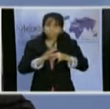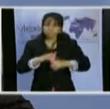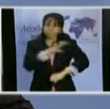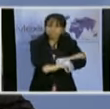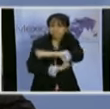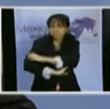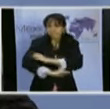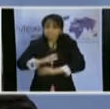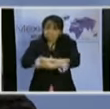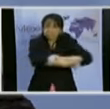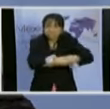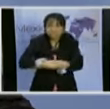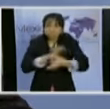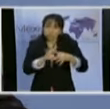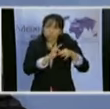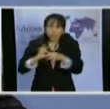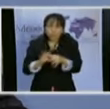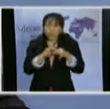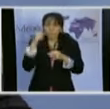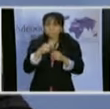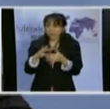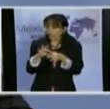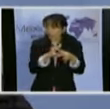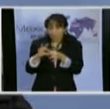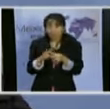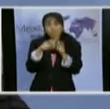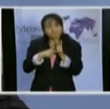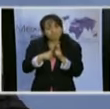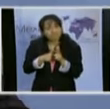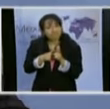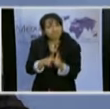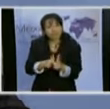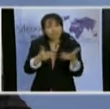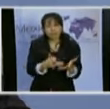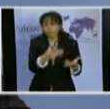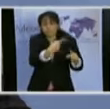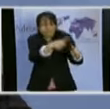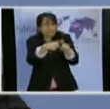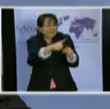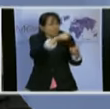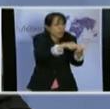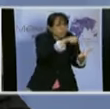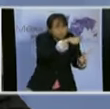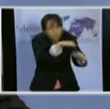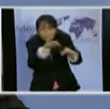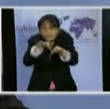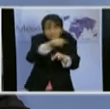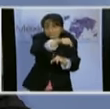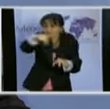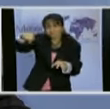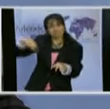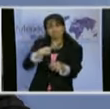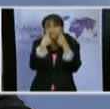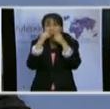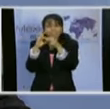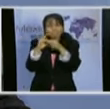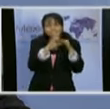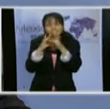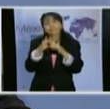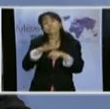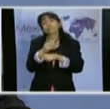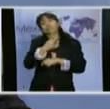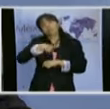posiciones consensuadas y compromisos de distintos sectores y actores. En ese sentido, hemos estado participando junto con